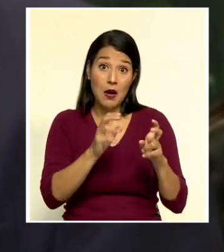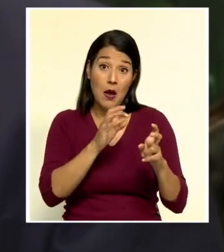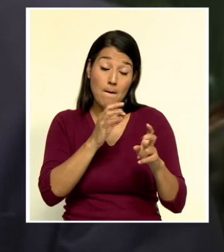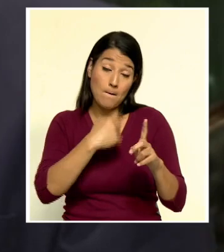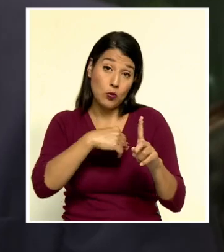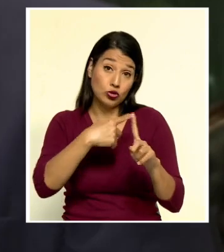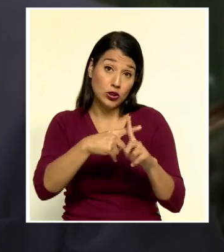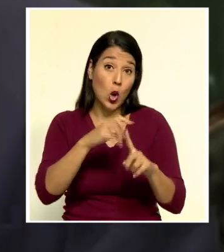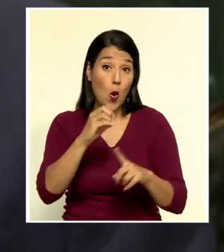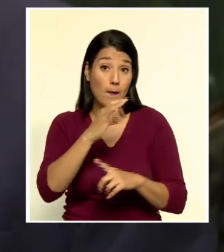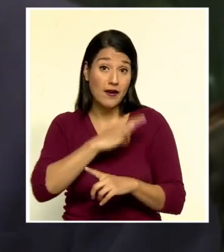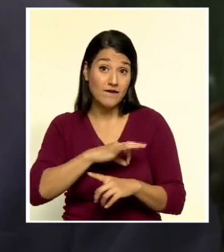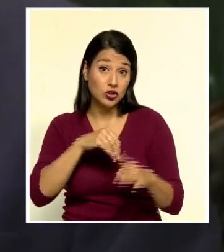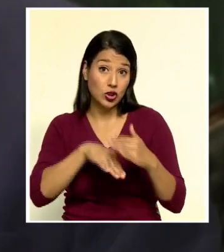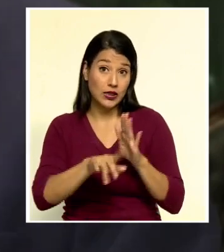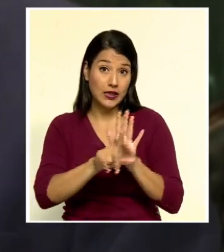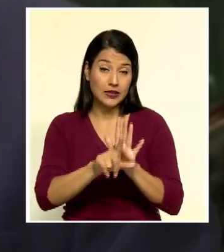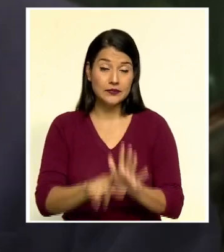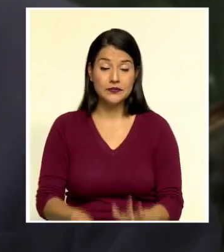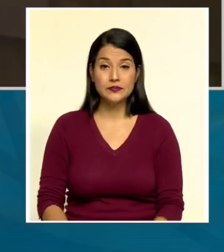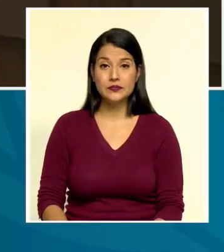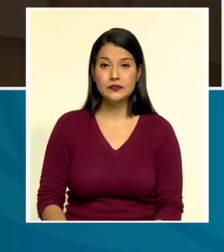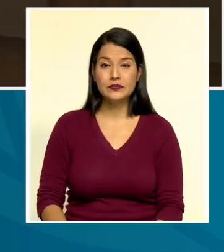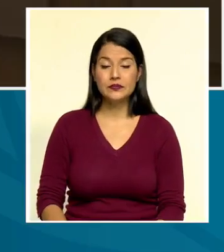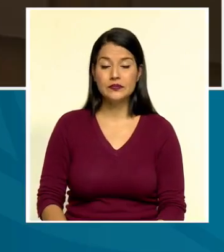en esta ley.